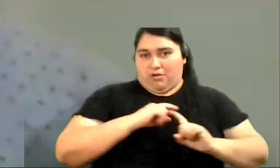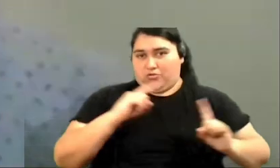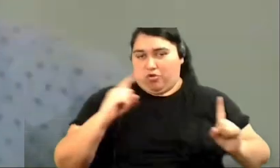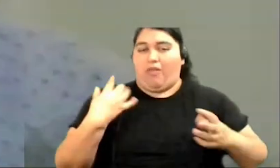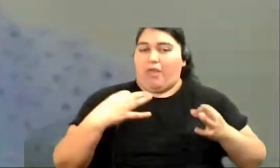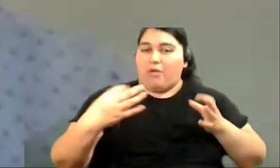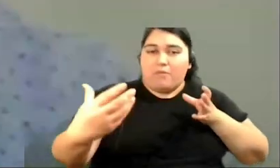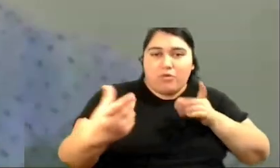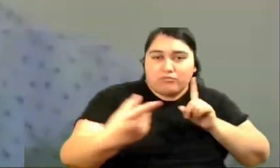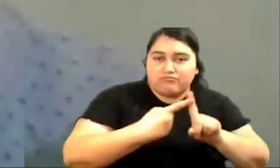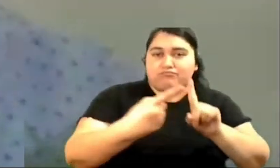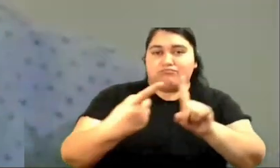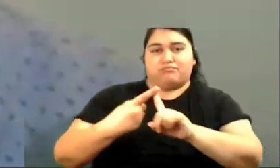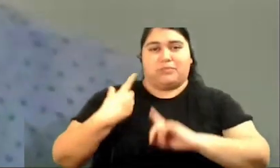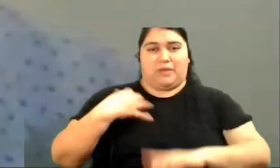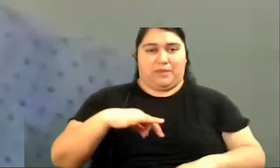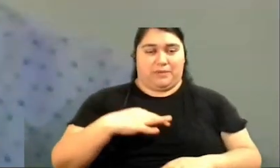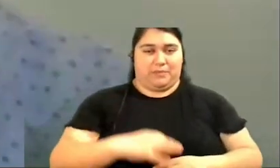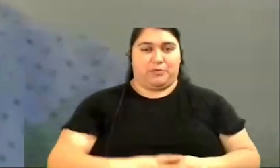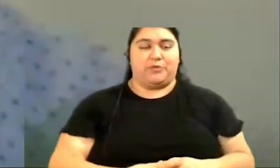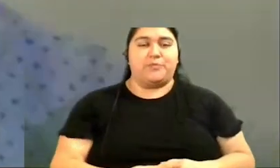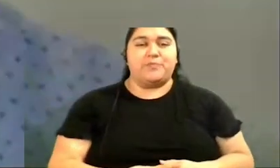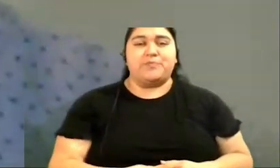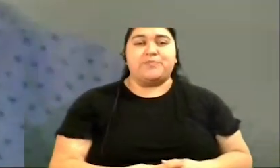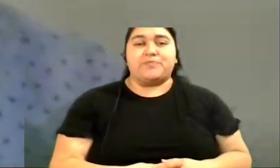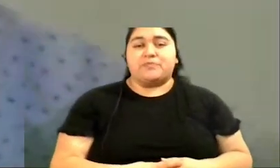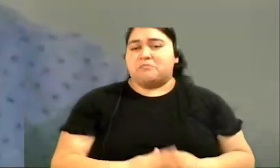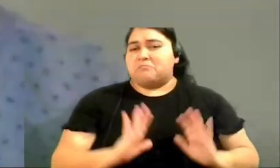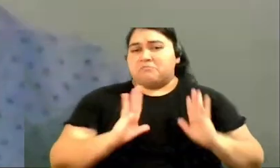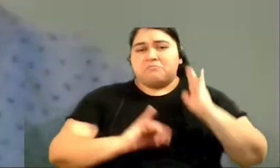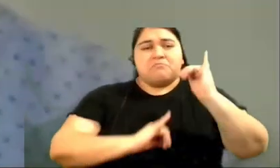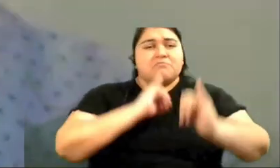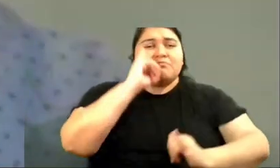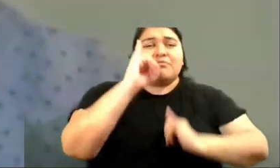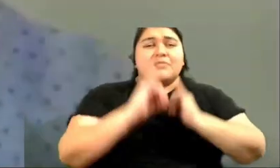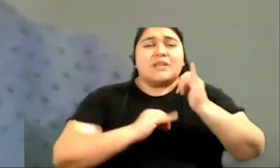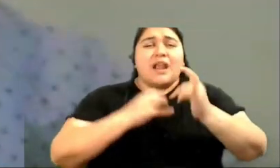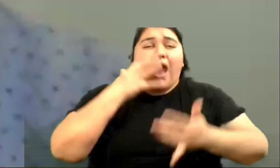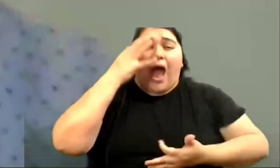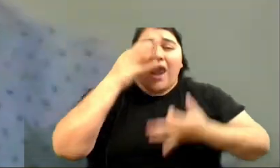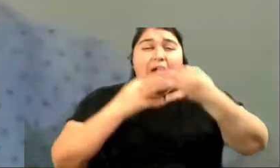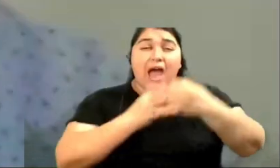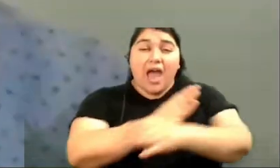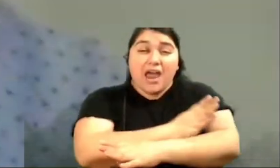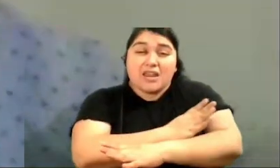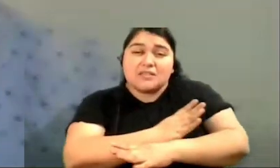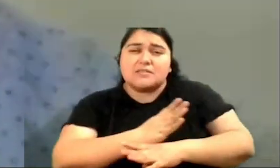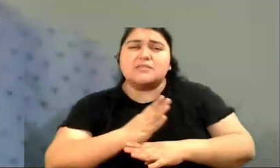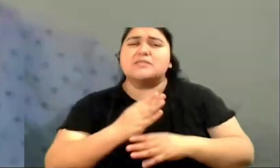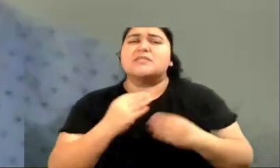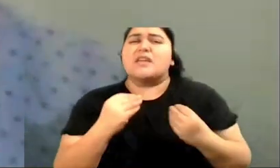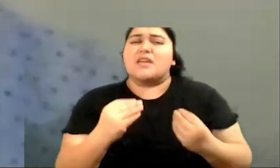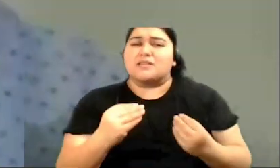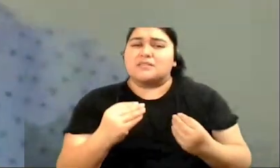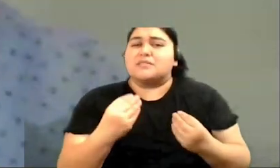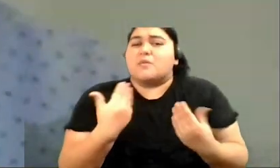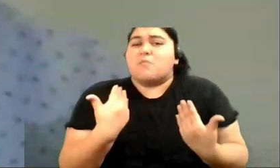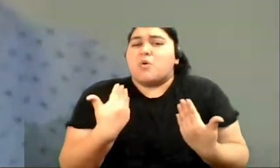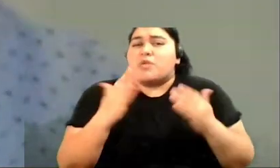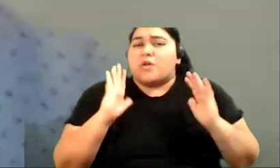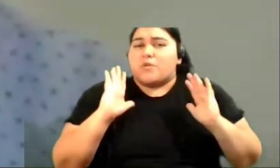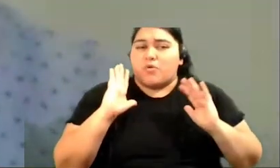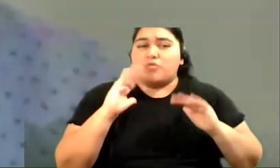que vamos a ver rápidamente va a ser un análisis de qué es lo que se puede implementar de la